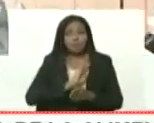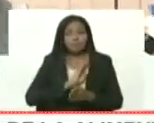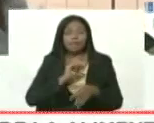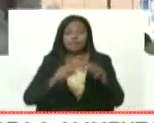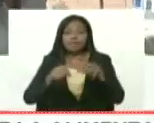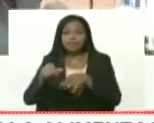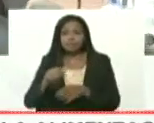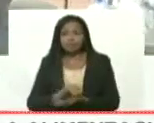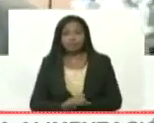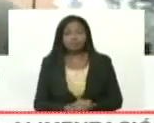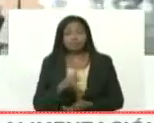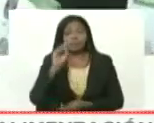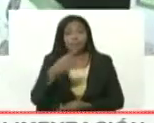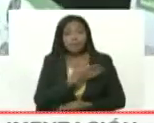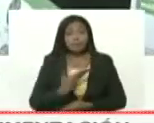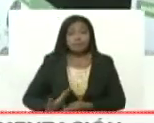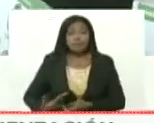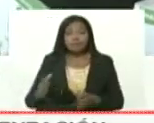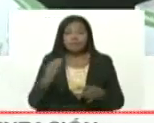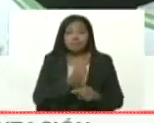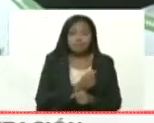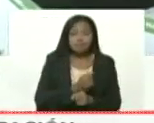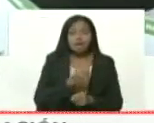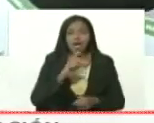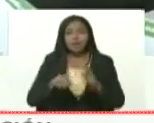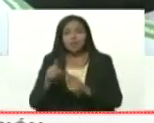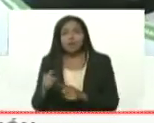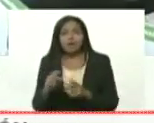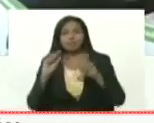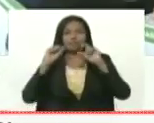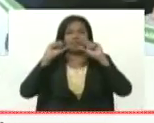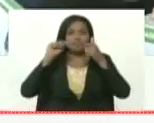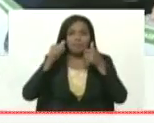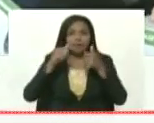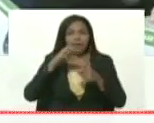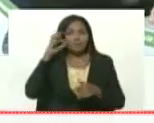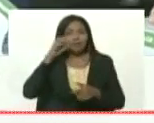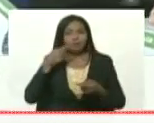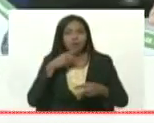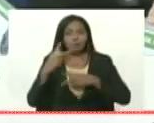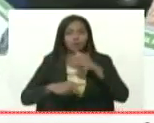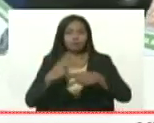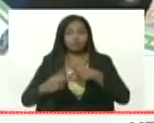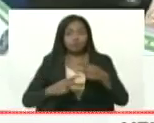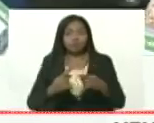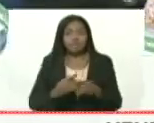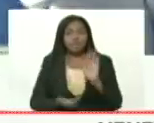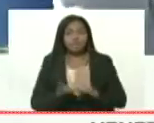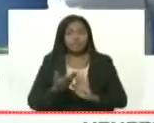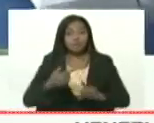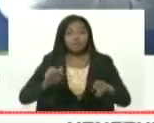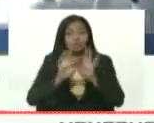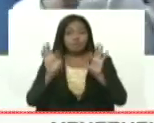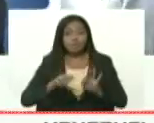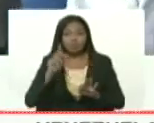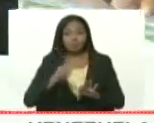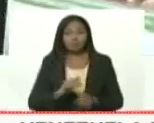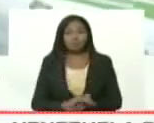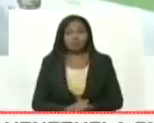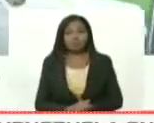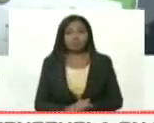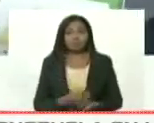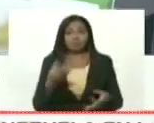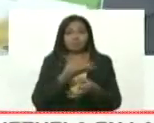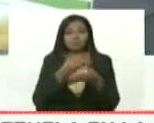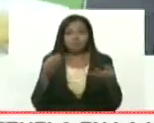También, presidente, se están rescatando variedades de maíz que las mantienen los productores hace mucho tiempo. Muy importante el maíz. Sí, y que tienen